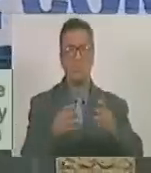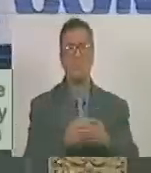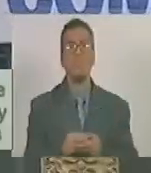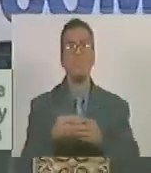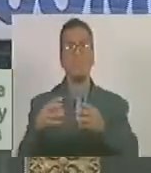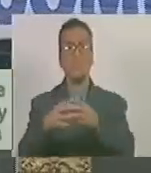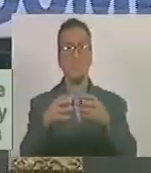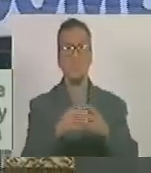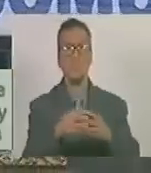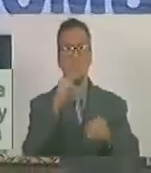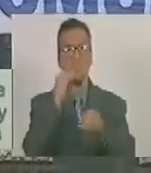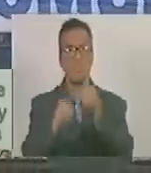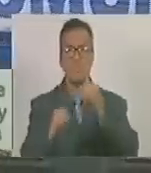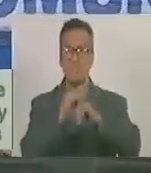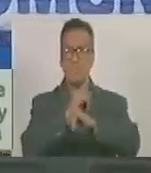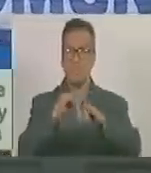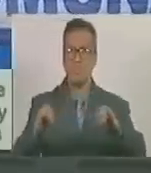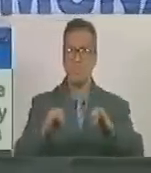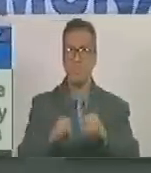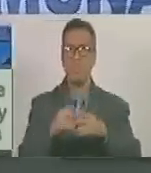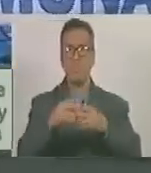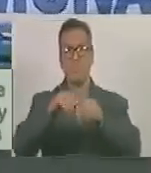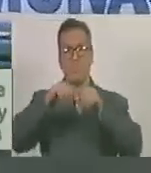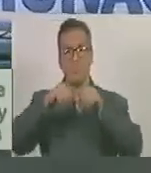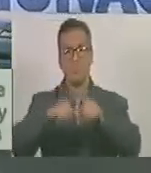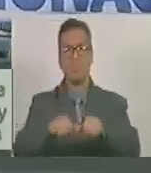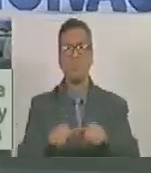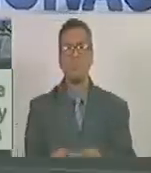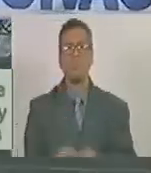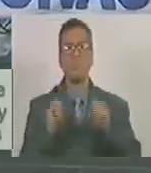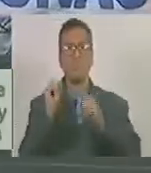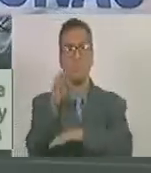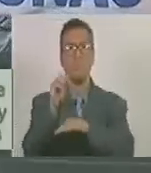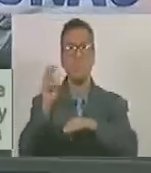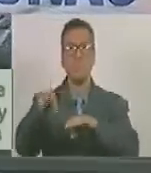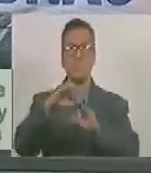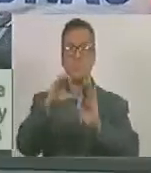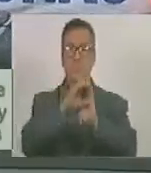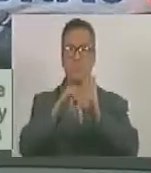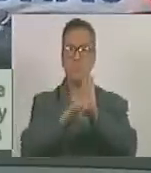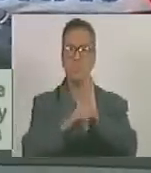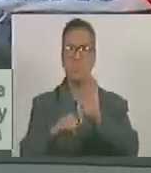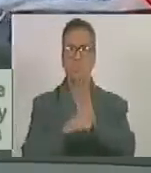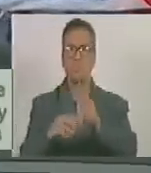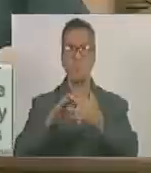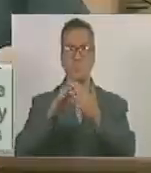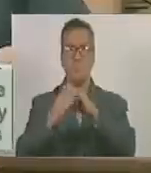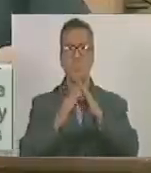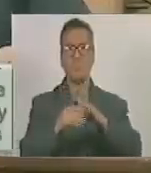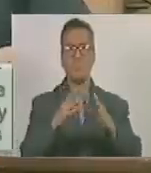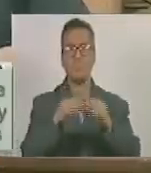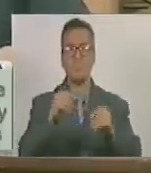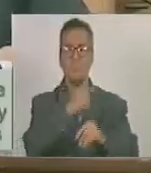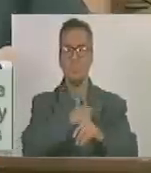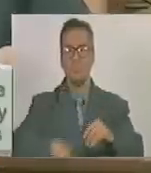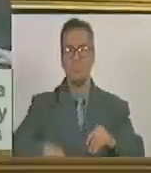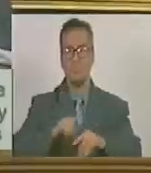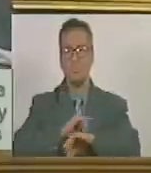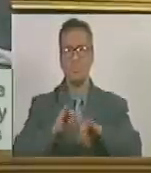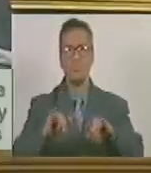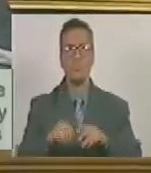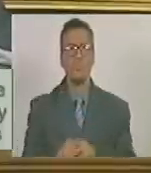cesará en sus funciones una vez sea instalada la Asamblea Constitutiva Comunitaria. Es todo, ciudadano